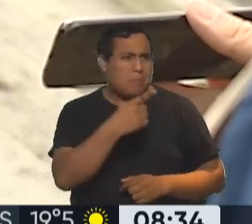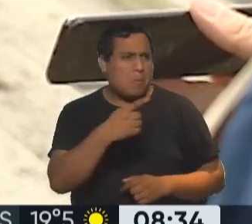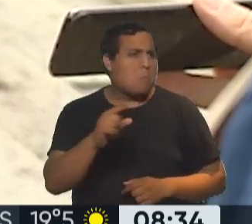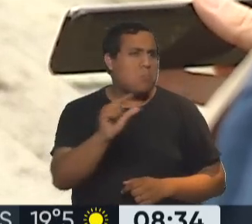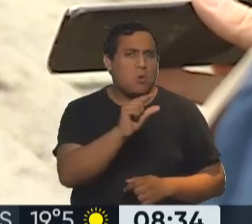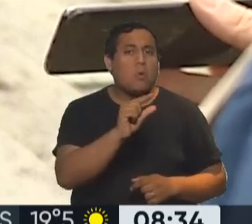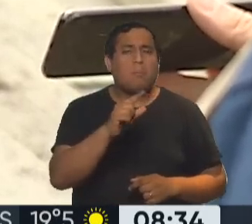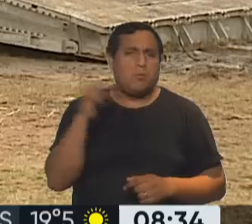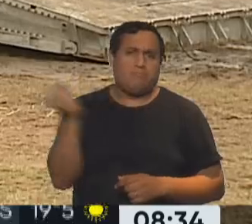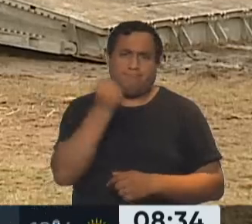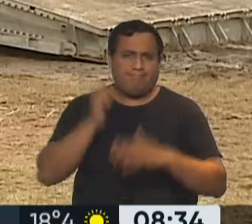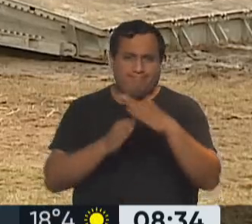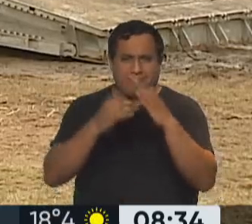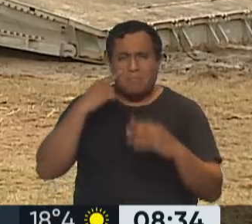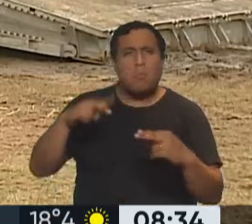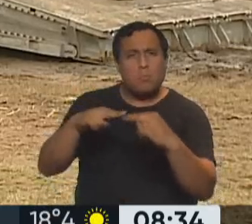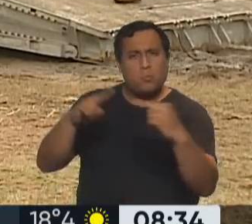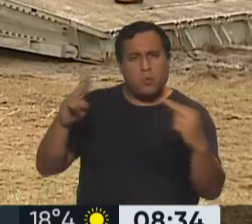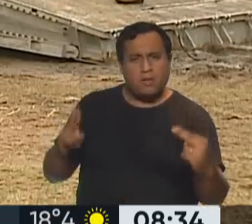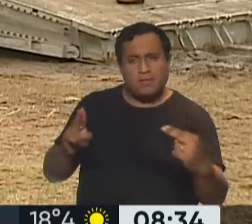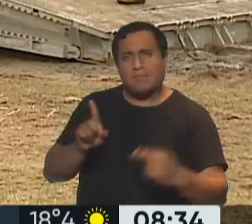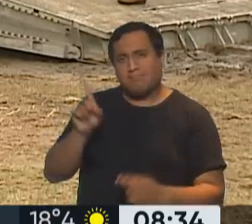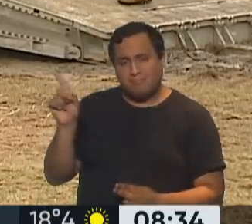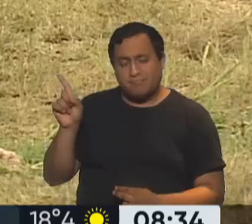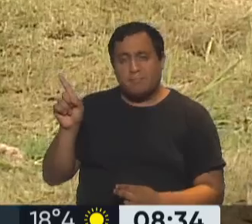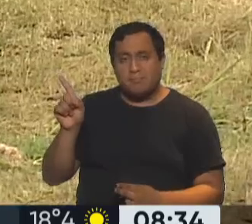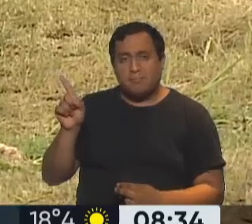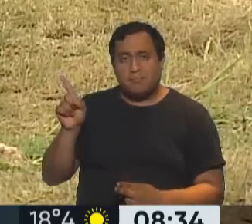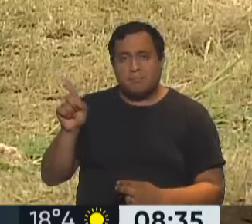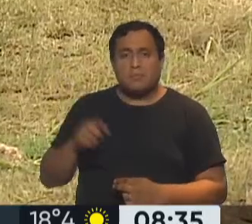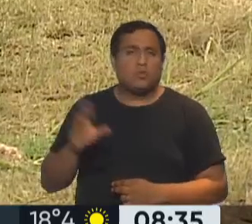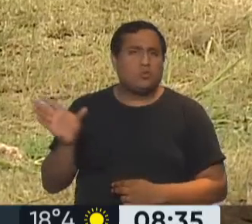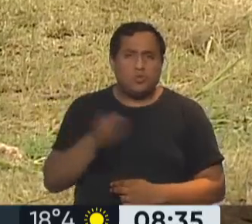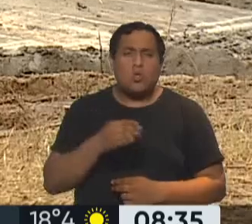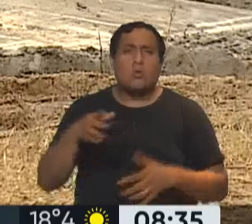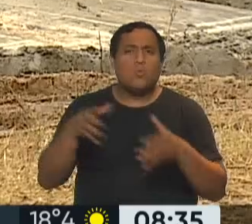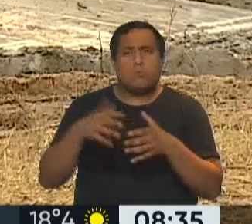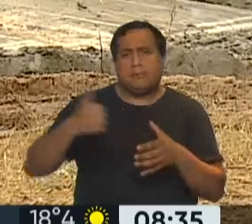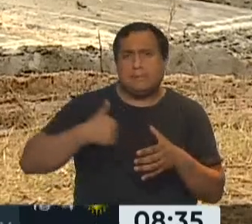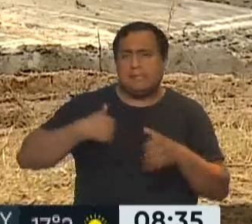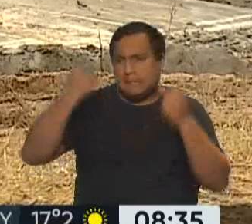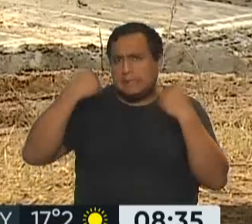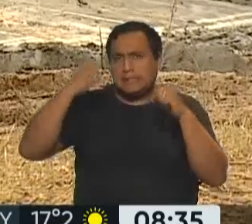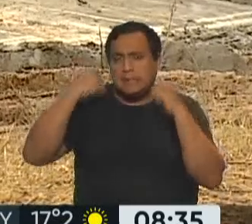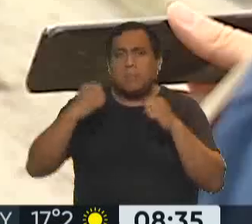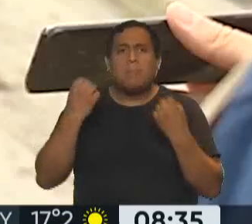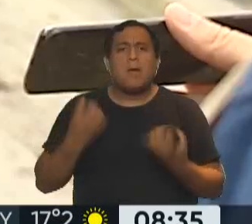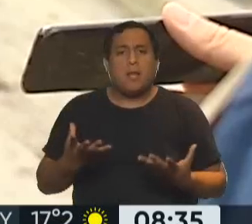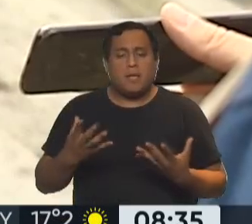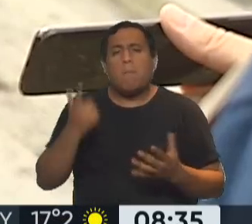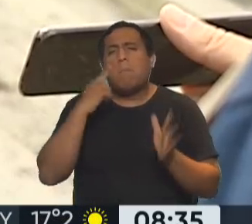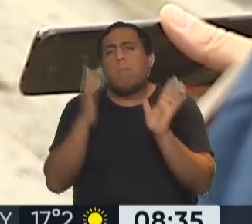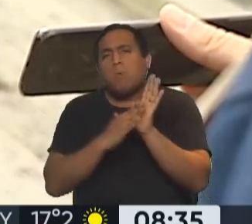fundamental, basta ver el puente que está atrás, ¿no? Y todo el ejercicio está hecho para